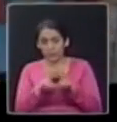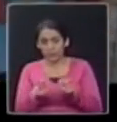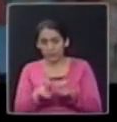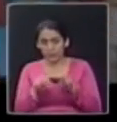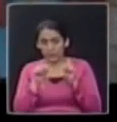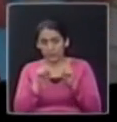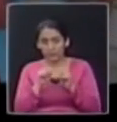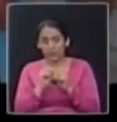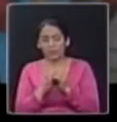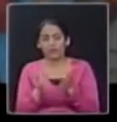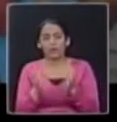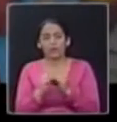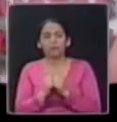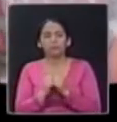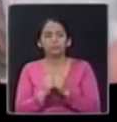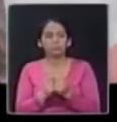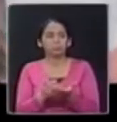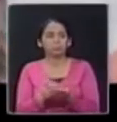estos